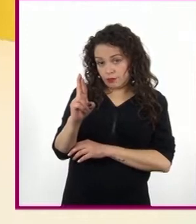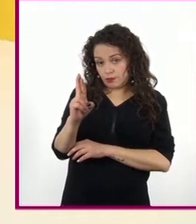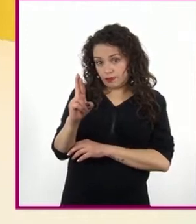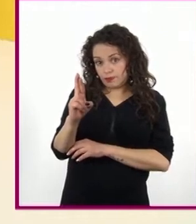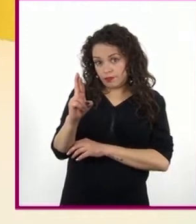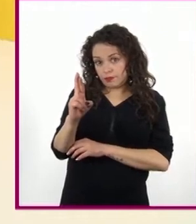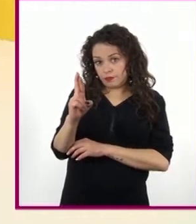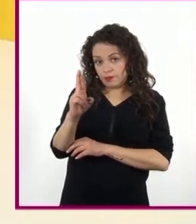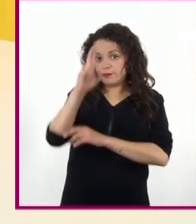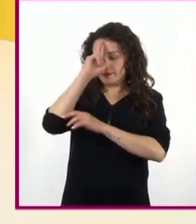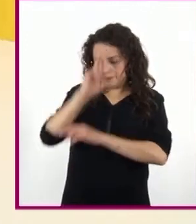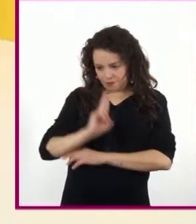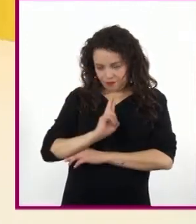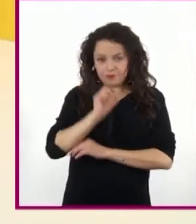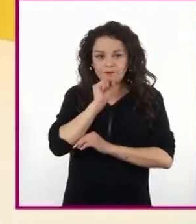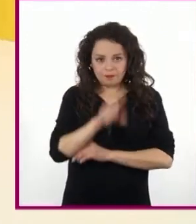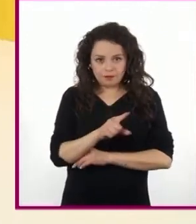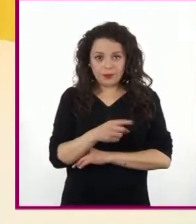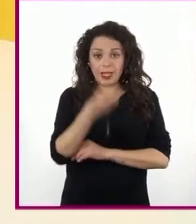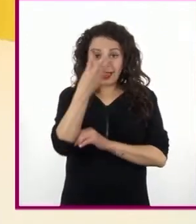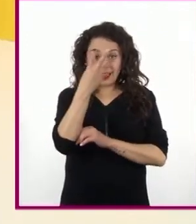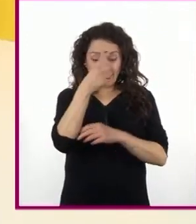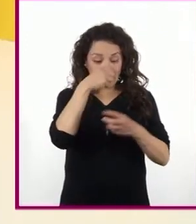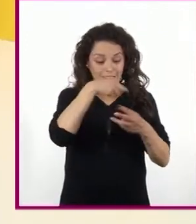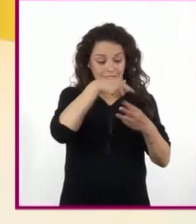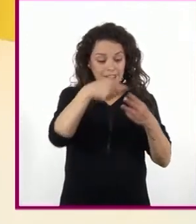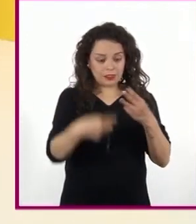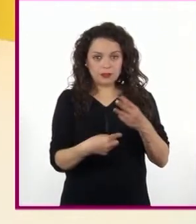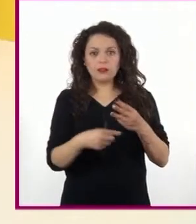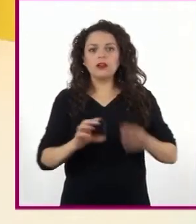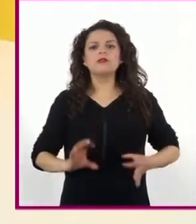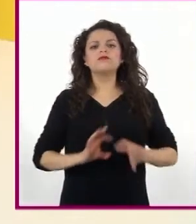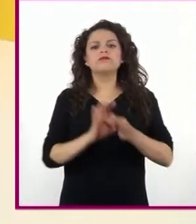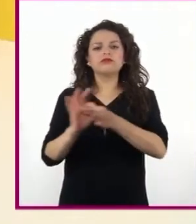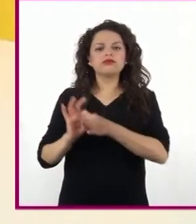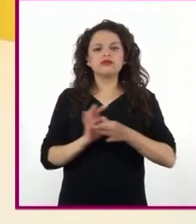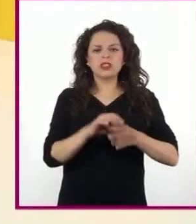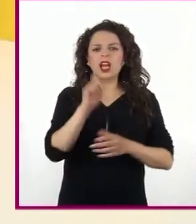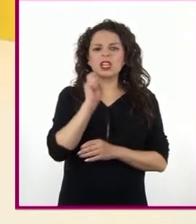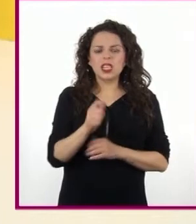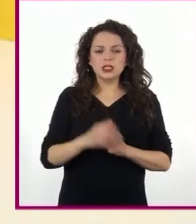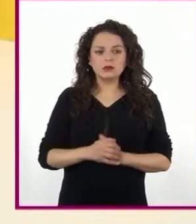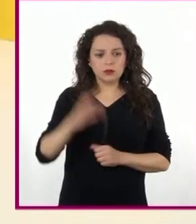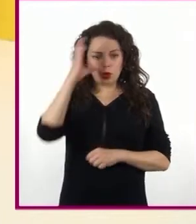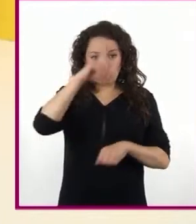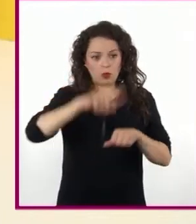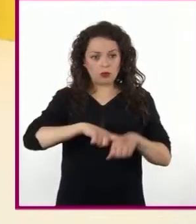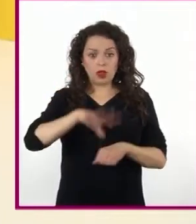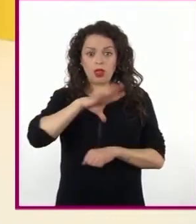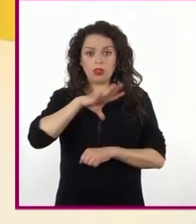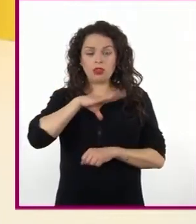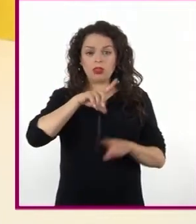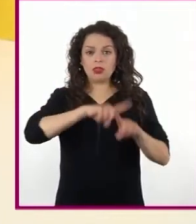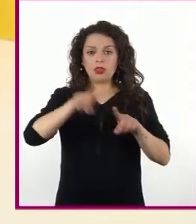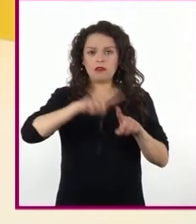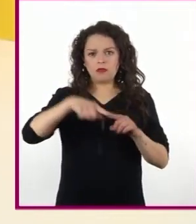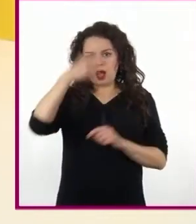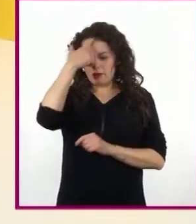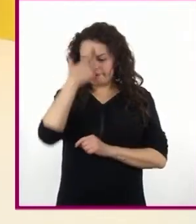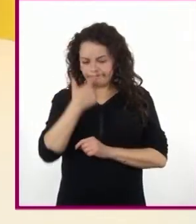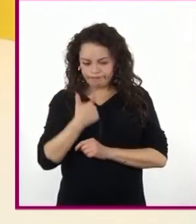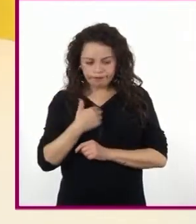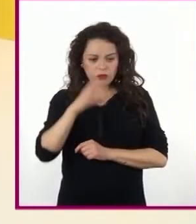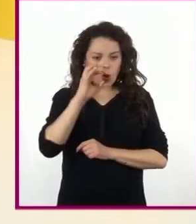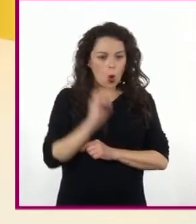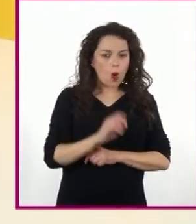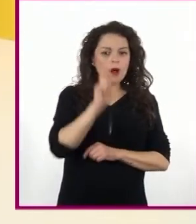darse cuenta, los tres términos tienen una relación estrecha. La cultura abarca los distintos rasgos y manifestaciones sociales